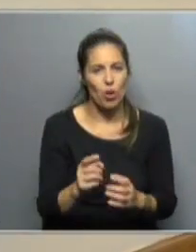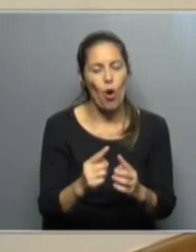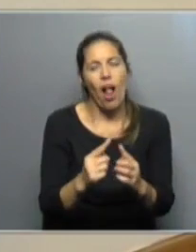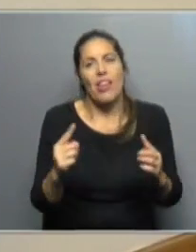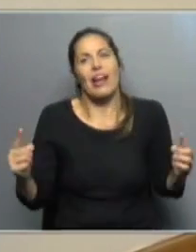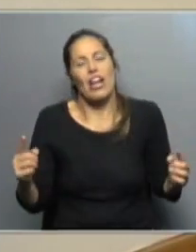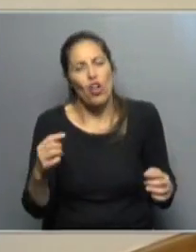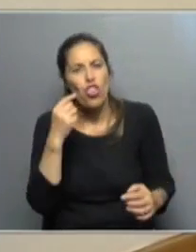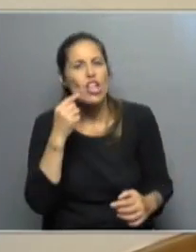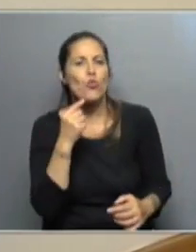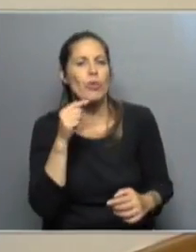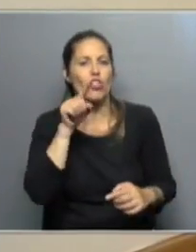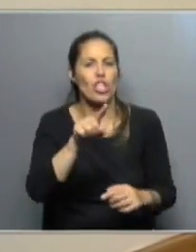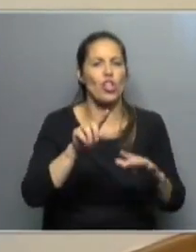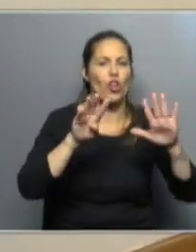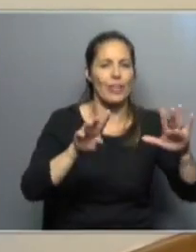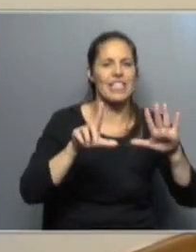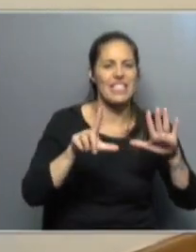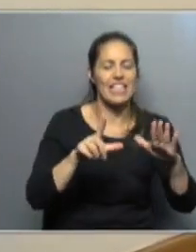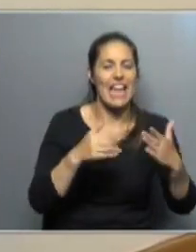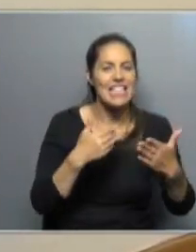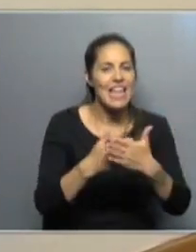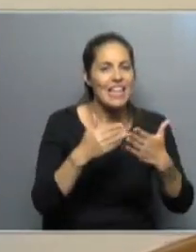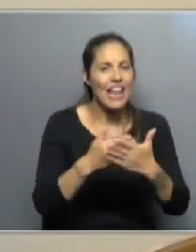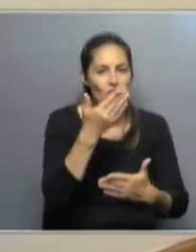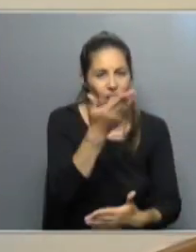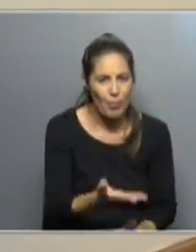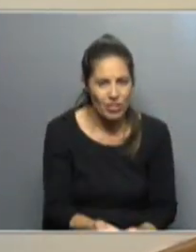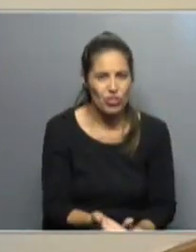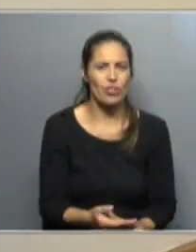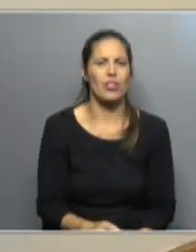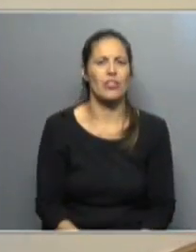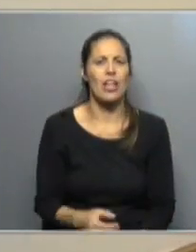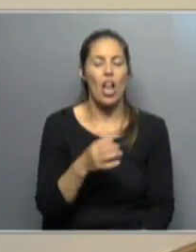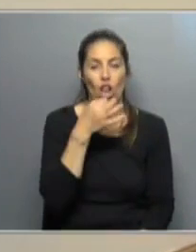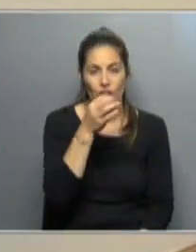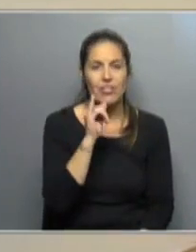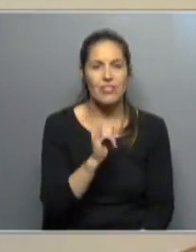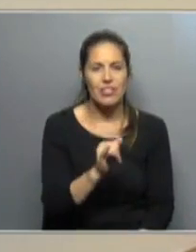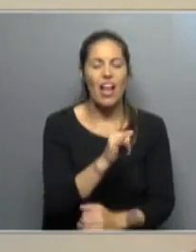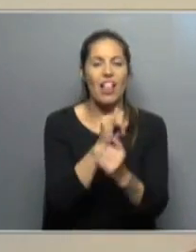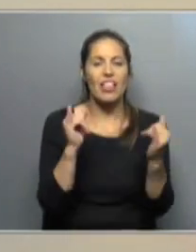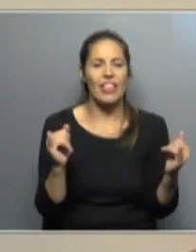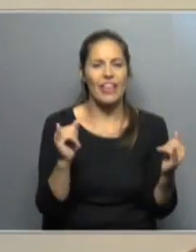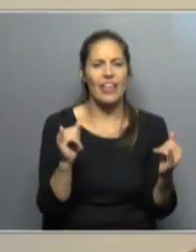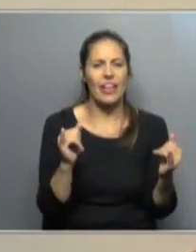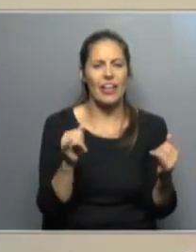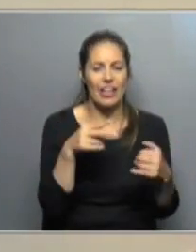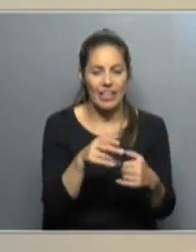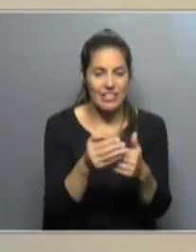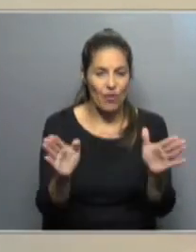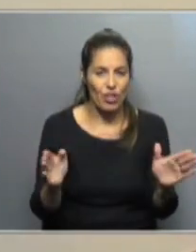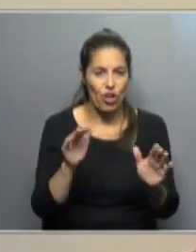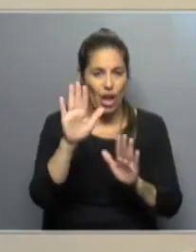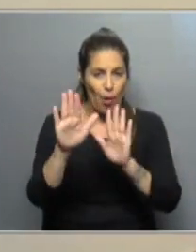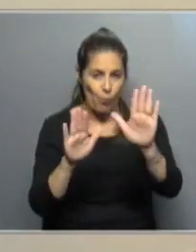de los, sí, 197, ahí va, y acercarnos a la persona? Lo decía el día de la que se abrió la